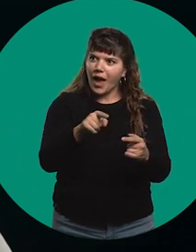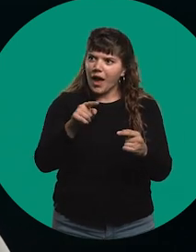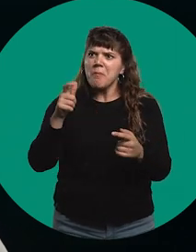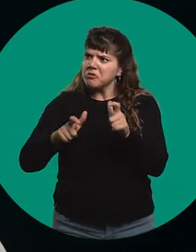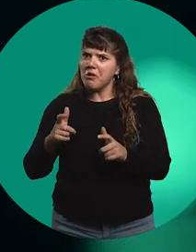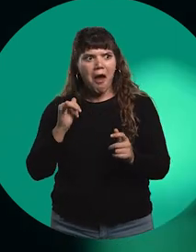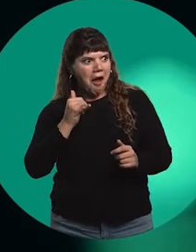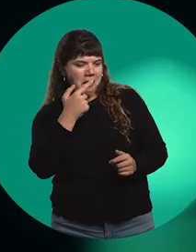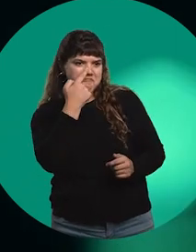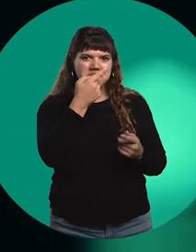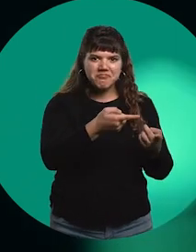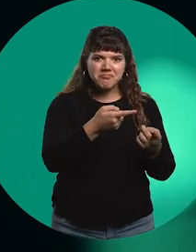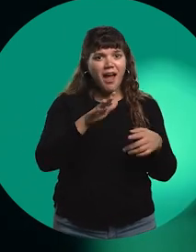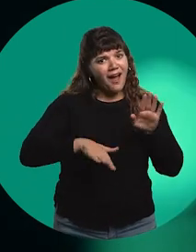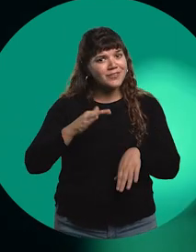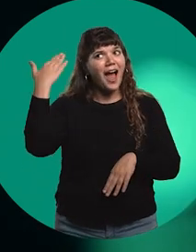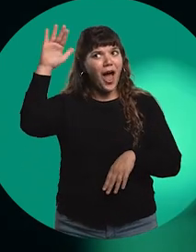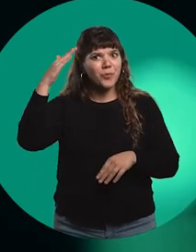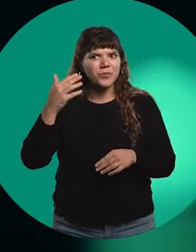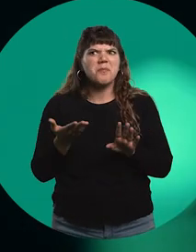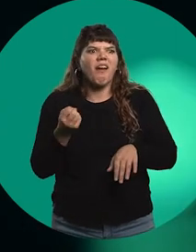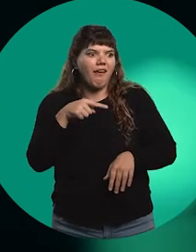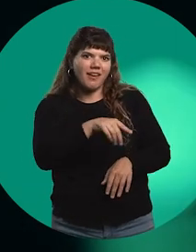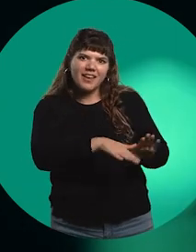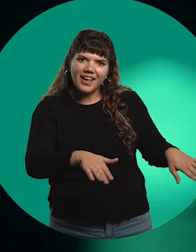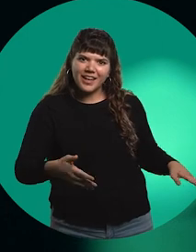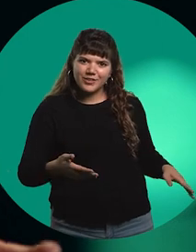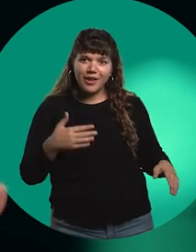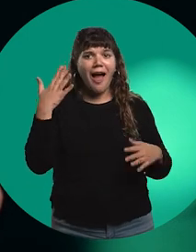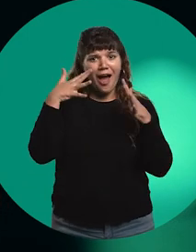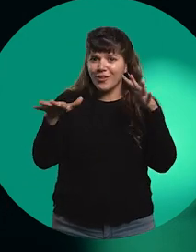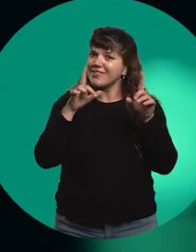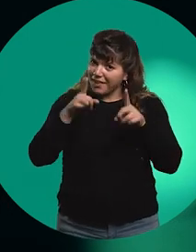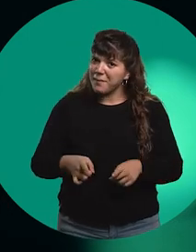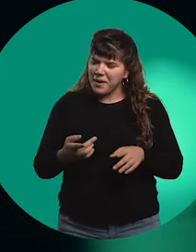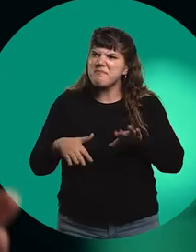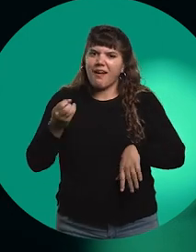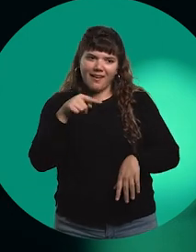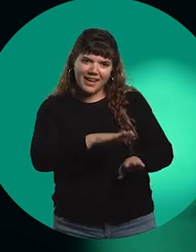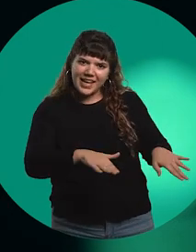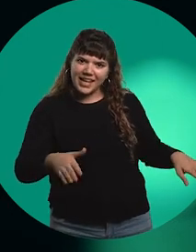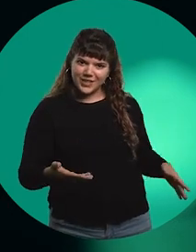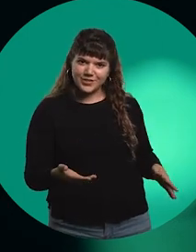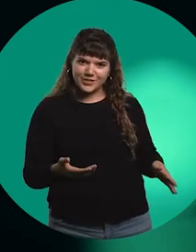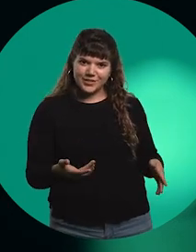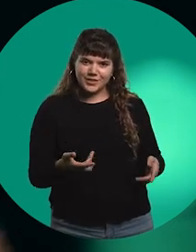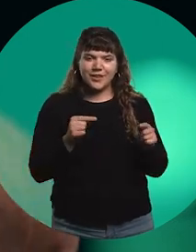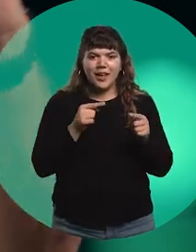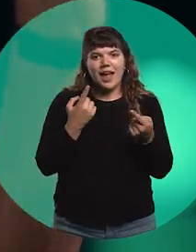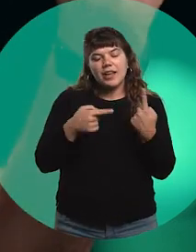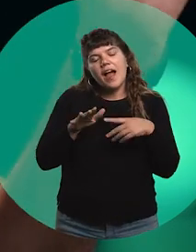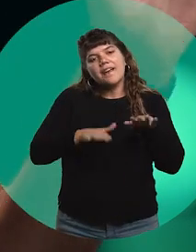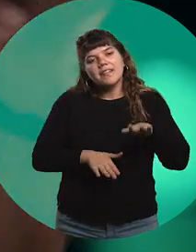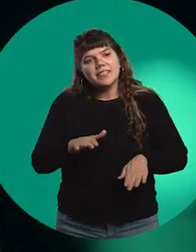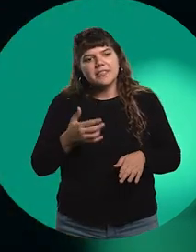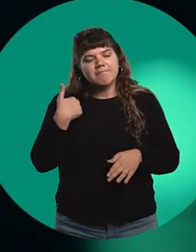y juega y los adultos juegan más que los niños muchas veces y los adolescentes también. El tema es que a veces también